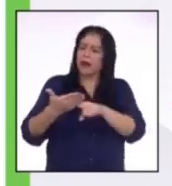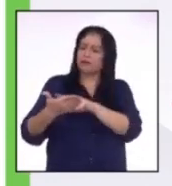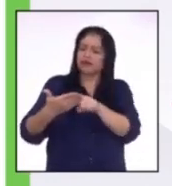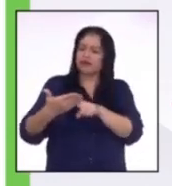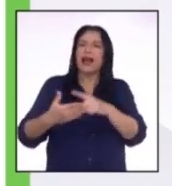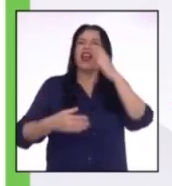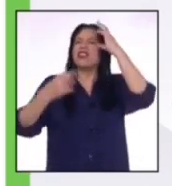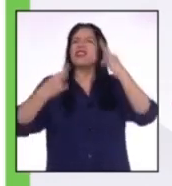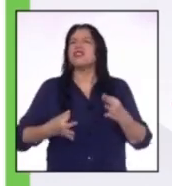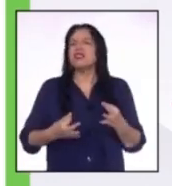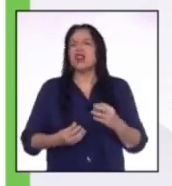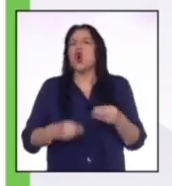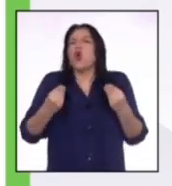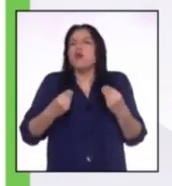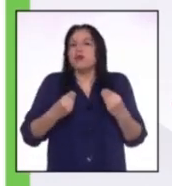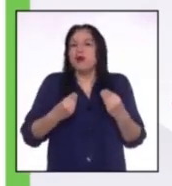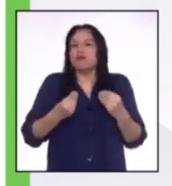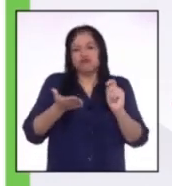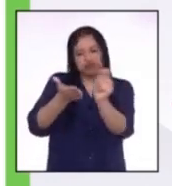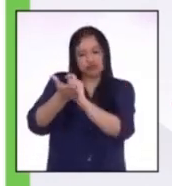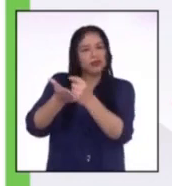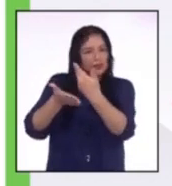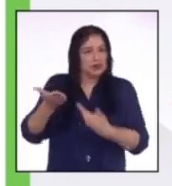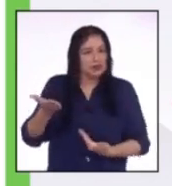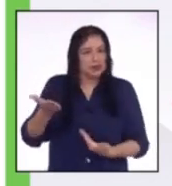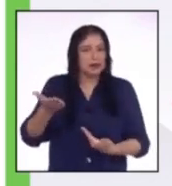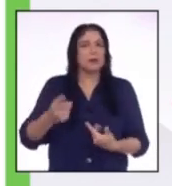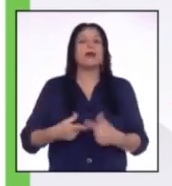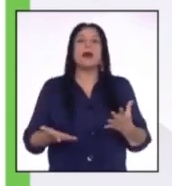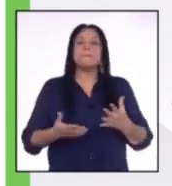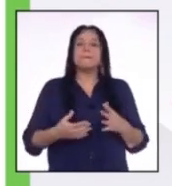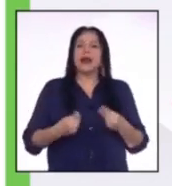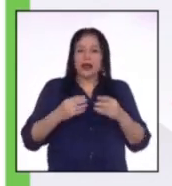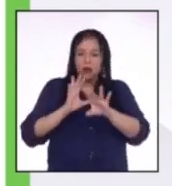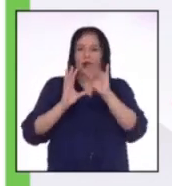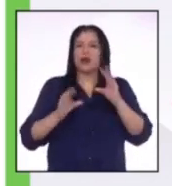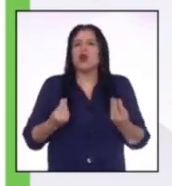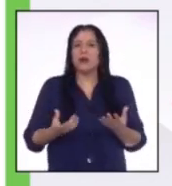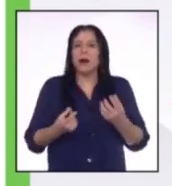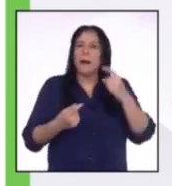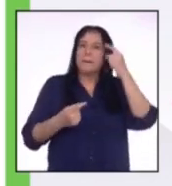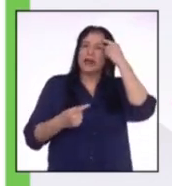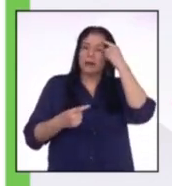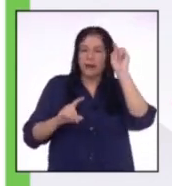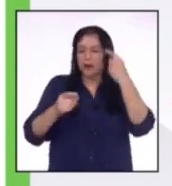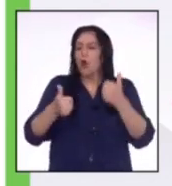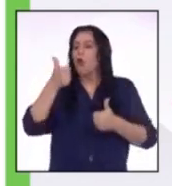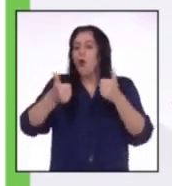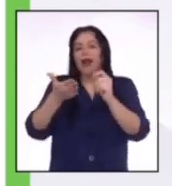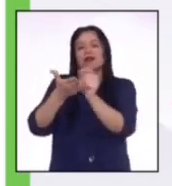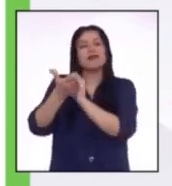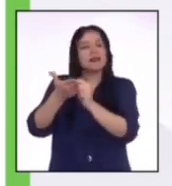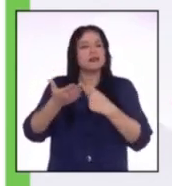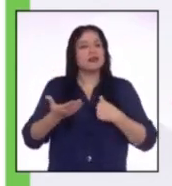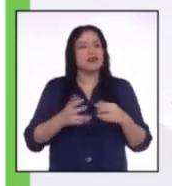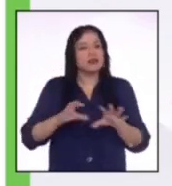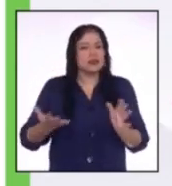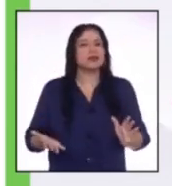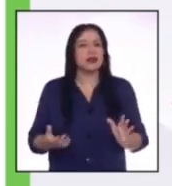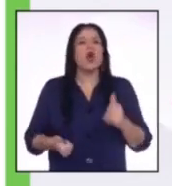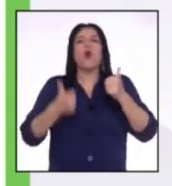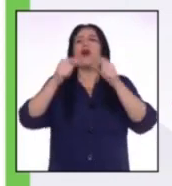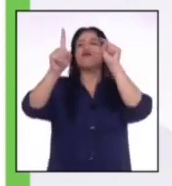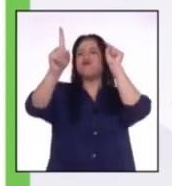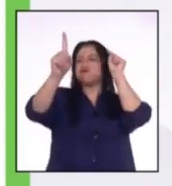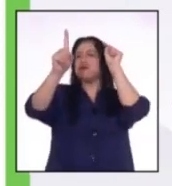sobre nuestro texto para tomarlas nos basamos en el tipo de texto que queremos hacer el